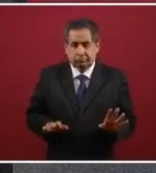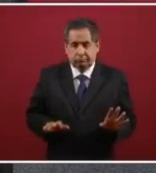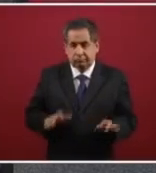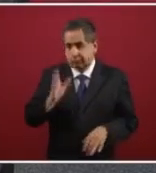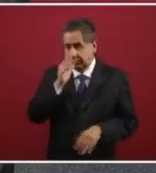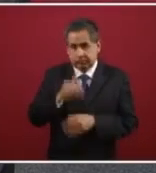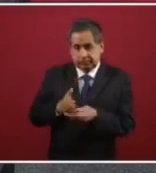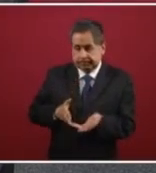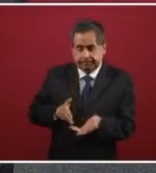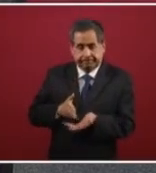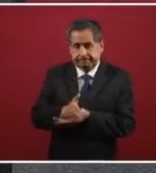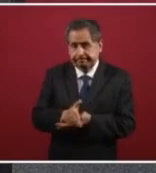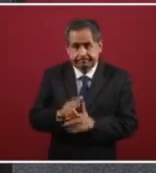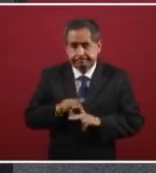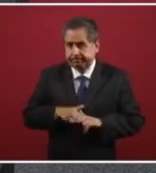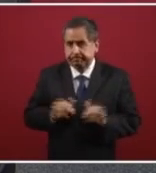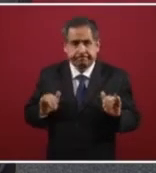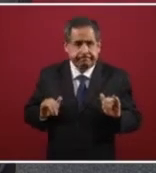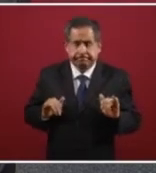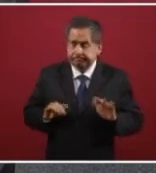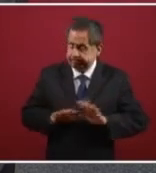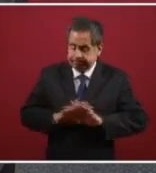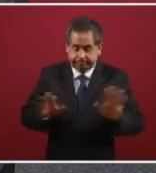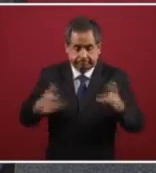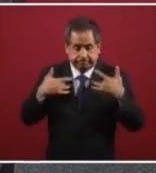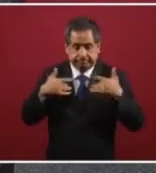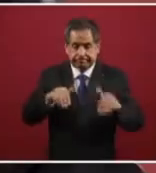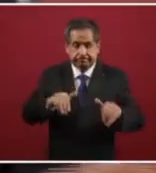intervenir para que